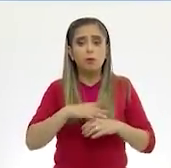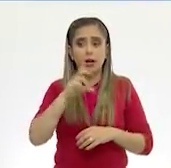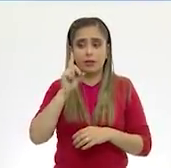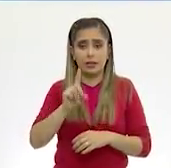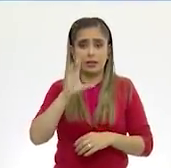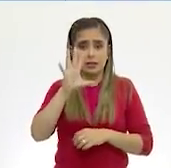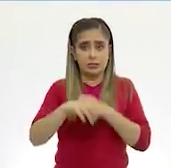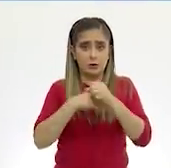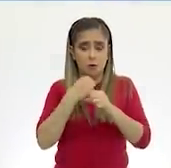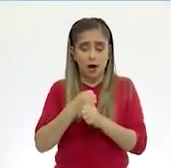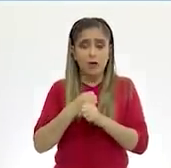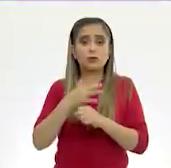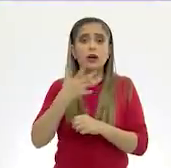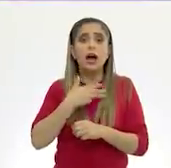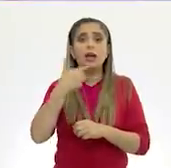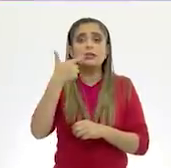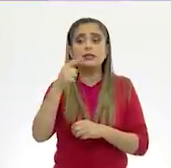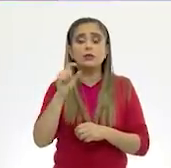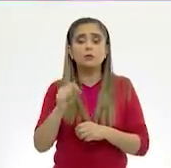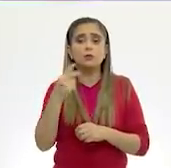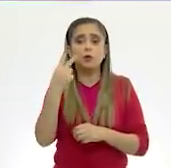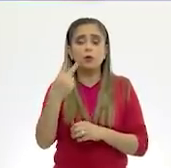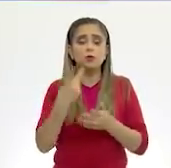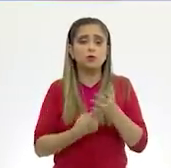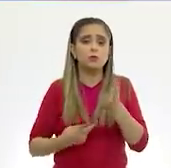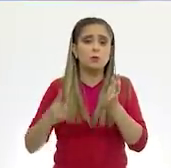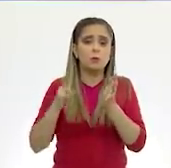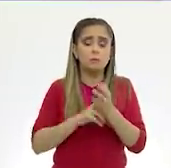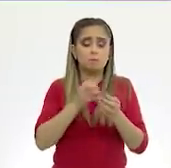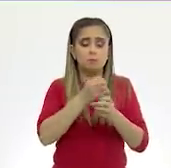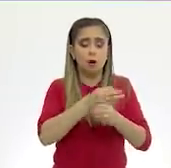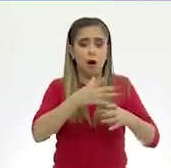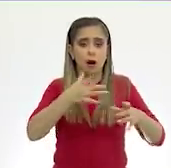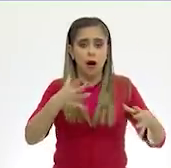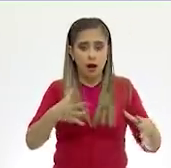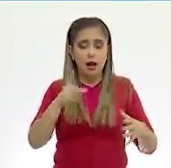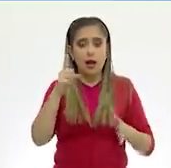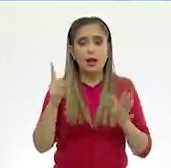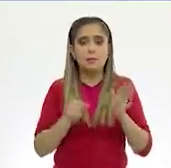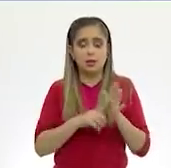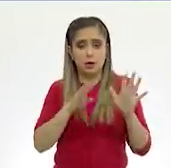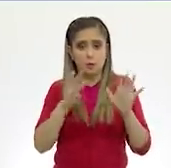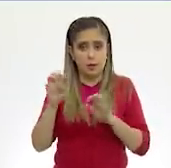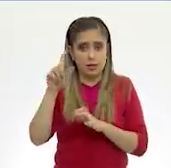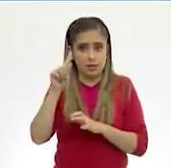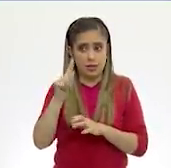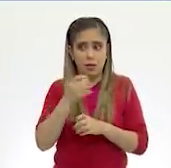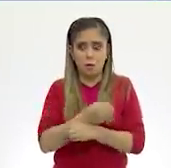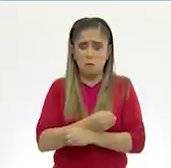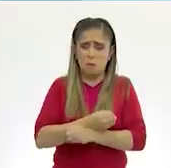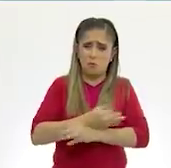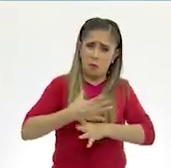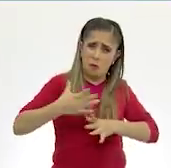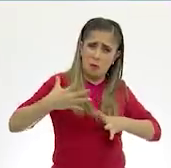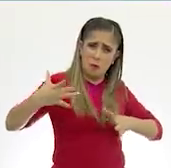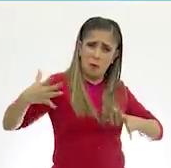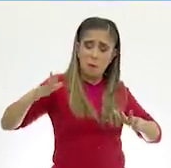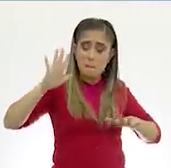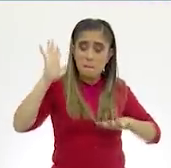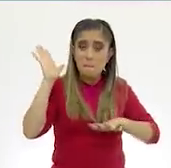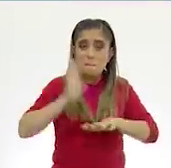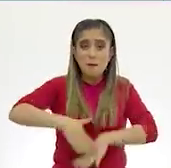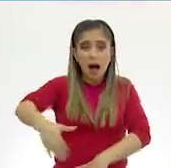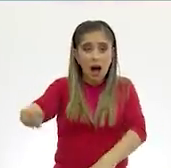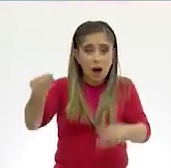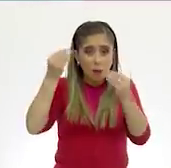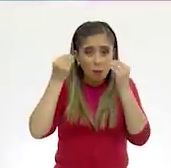creció 2.7 veces. En 1970, el crecimiento poblacional alcanzó el máximo nivel de su historia, con